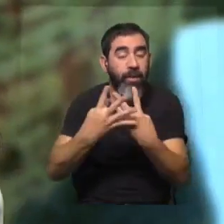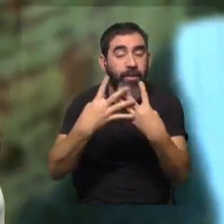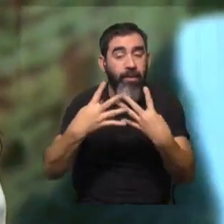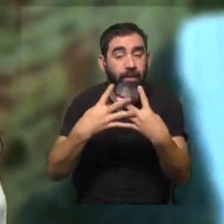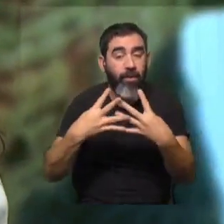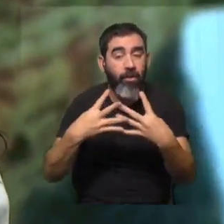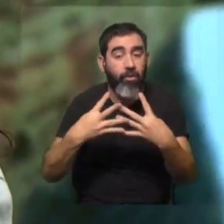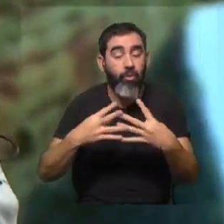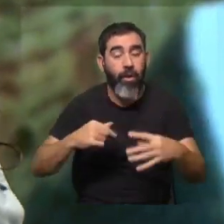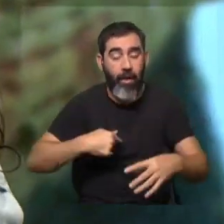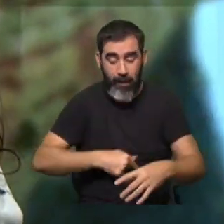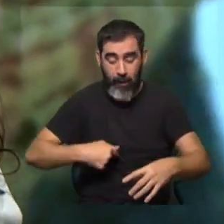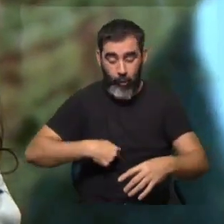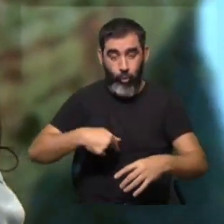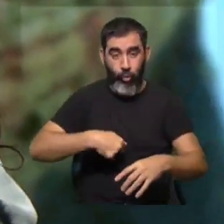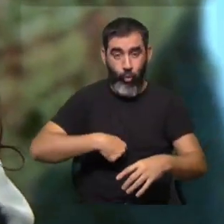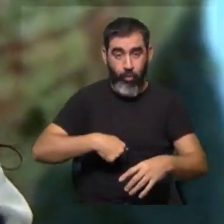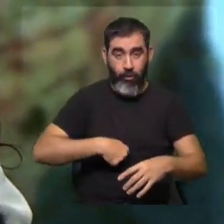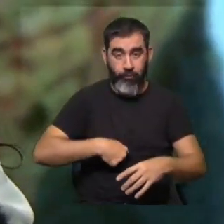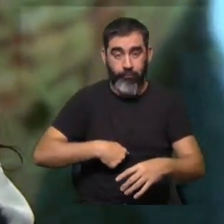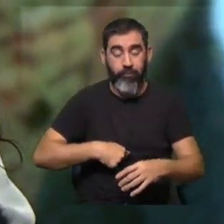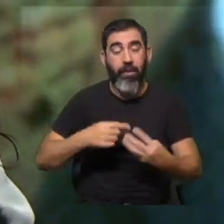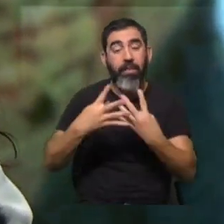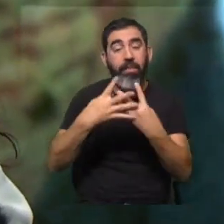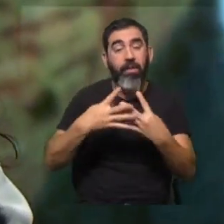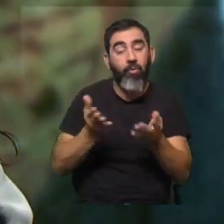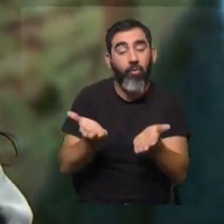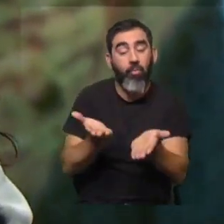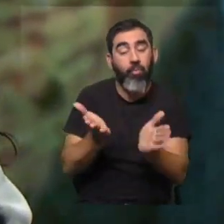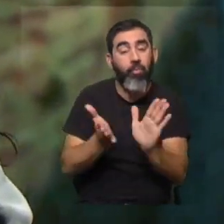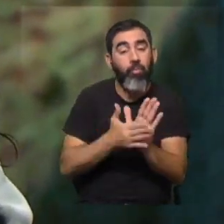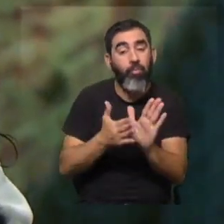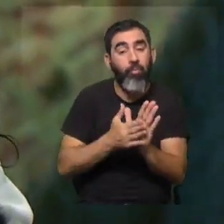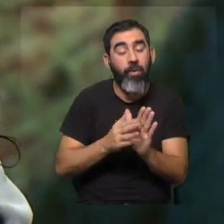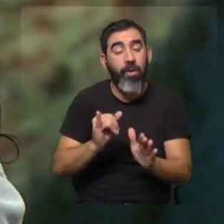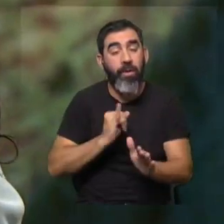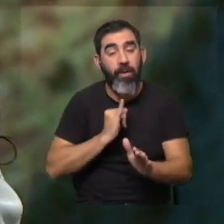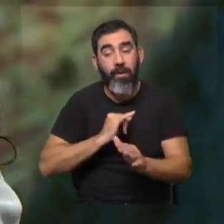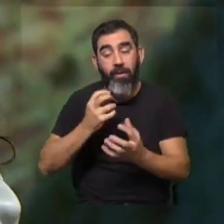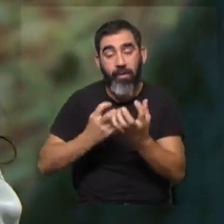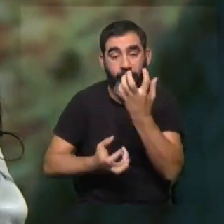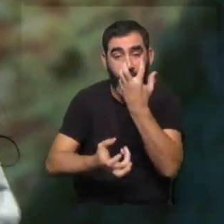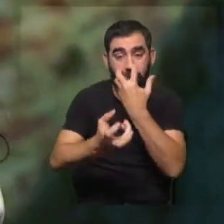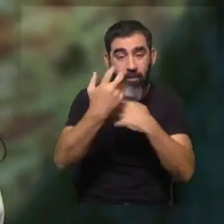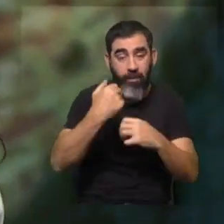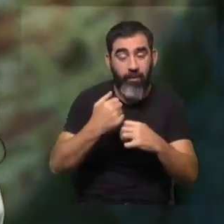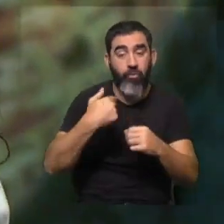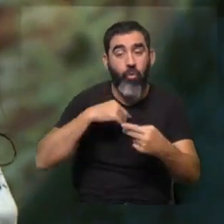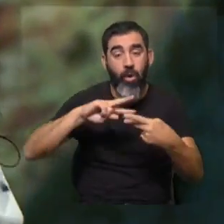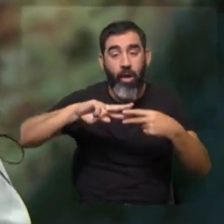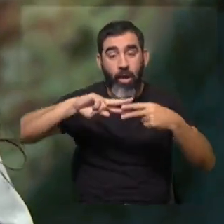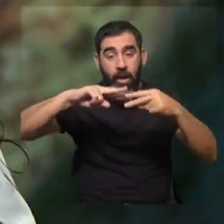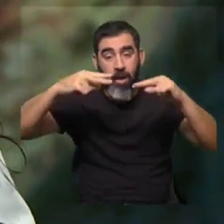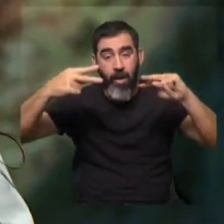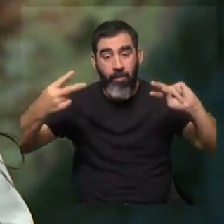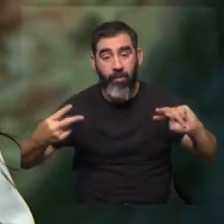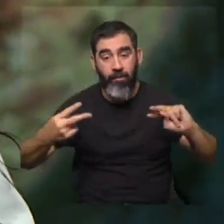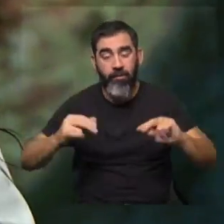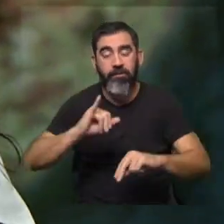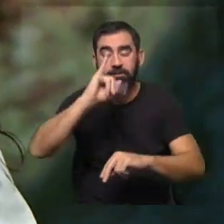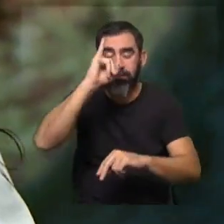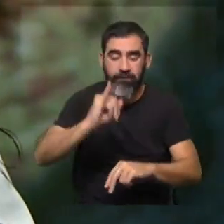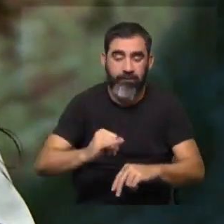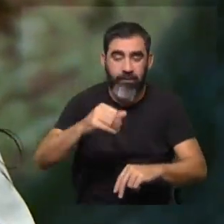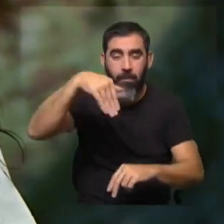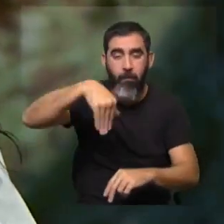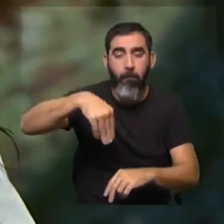contenido estomacal. Con el tejido la idea era corroborar la identidad de la especie, que yo trabajé con ADN mitocondrial y vi que efectivamente